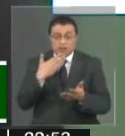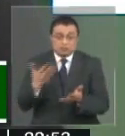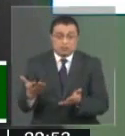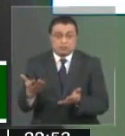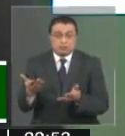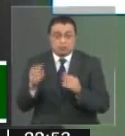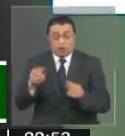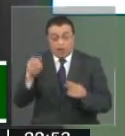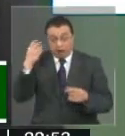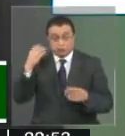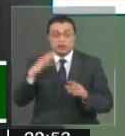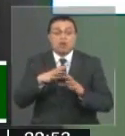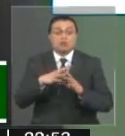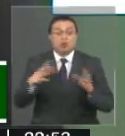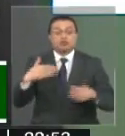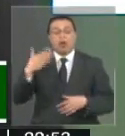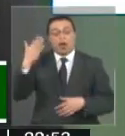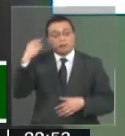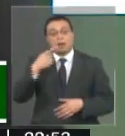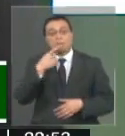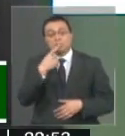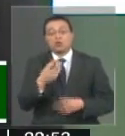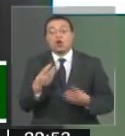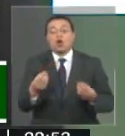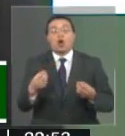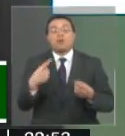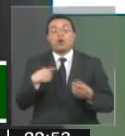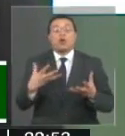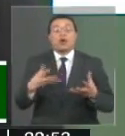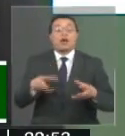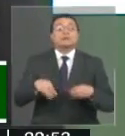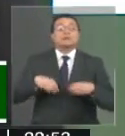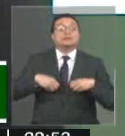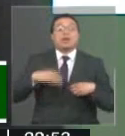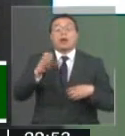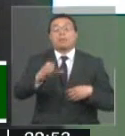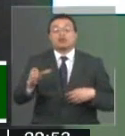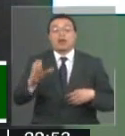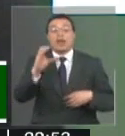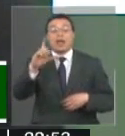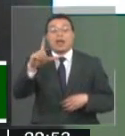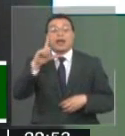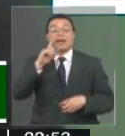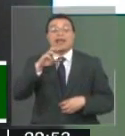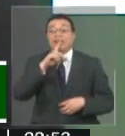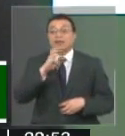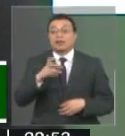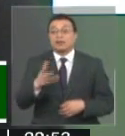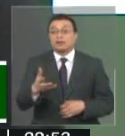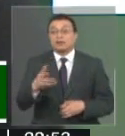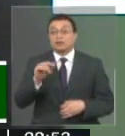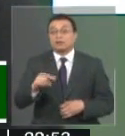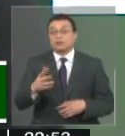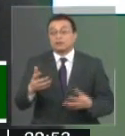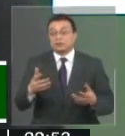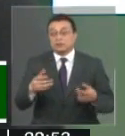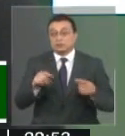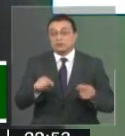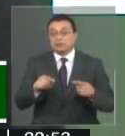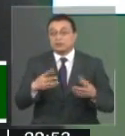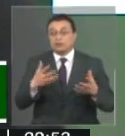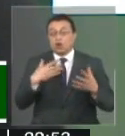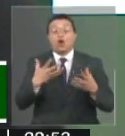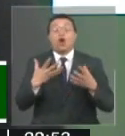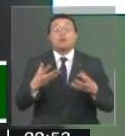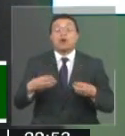por él también, porque se aprende muchísimo. Antes me preguntaste cómo he recibido por la gente, por los clientes. Sí. ¿Qué hice? Se me olvidó, gracias. ¿Cómo